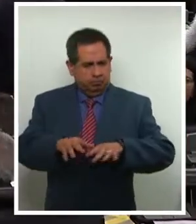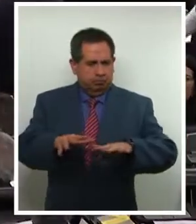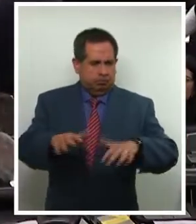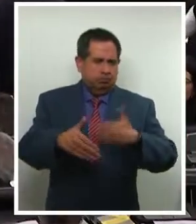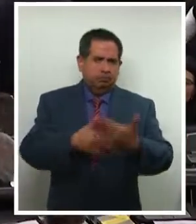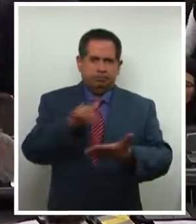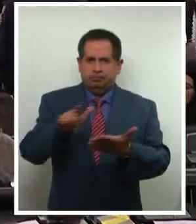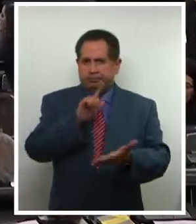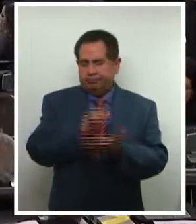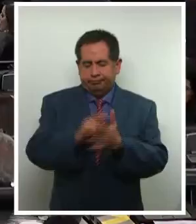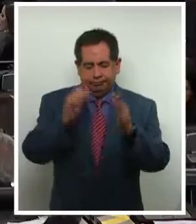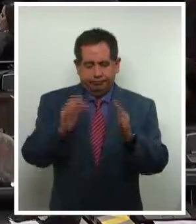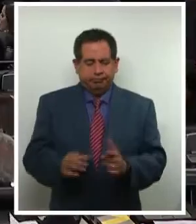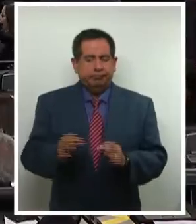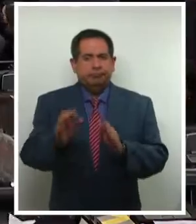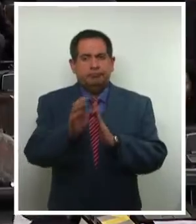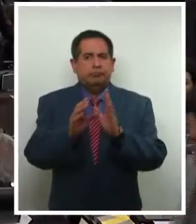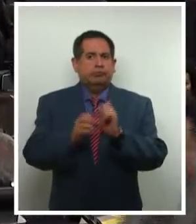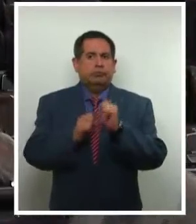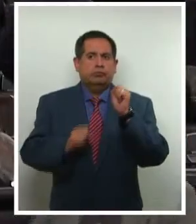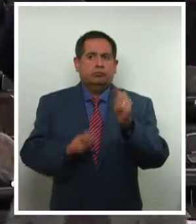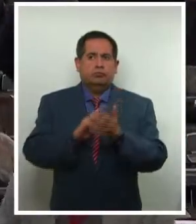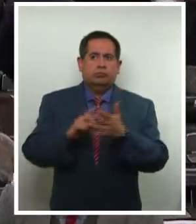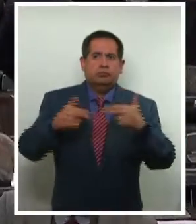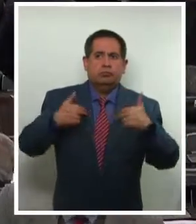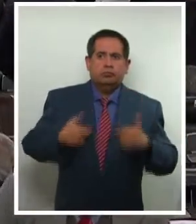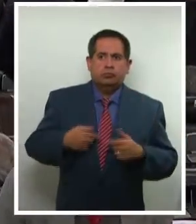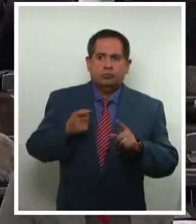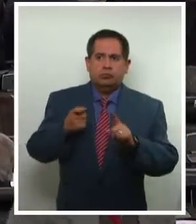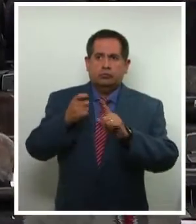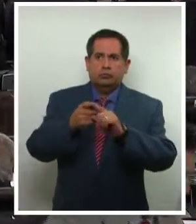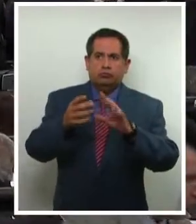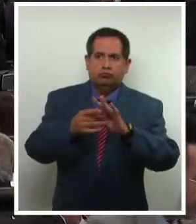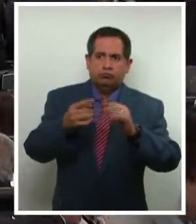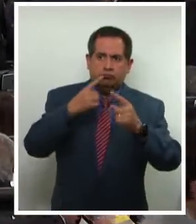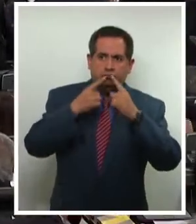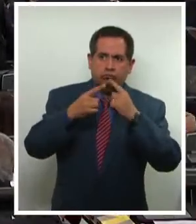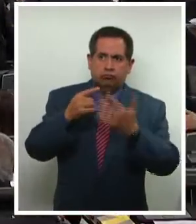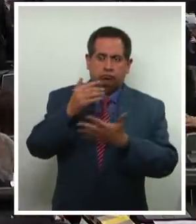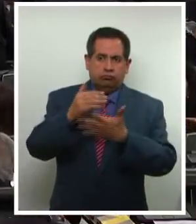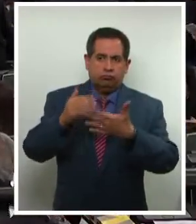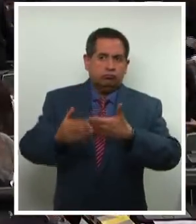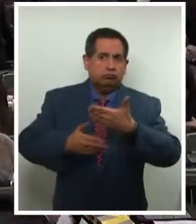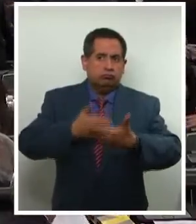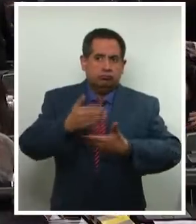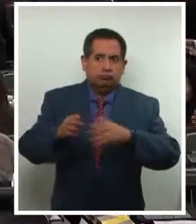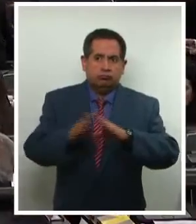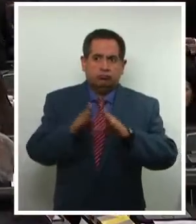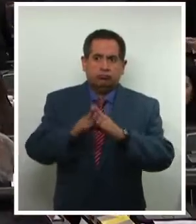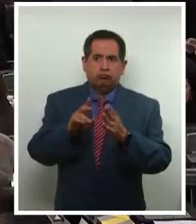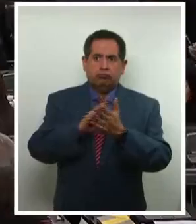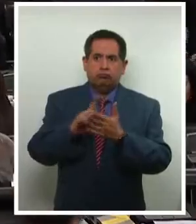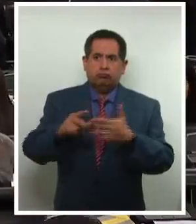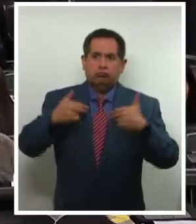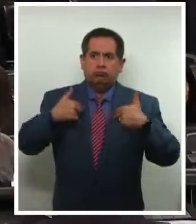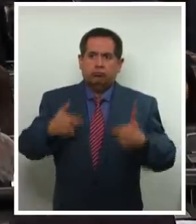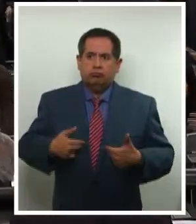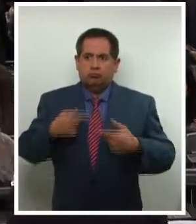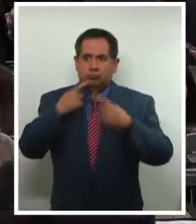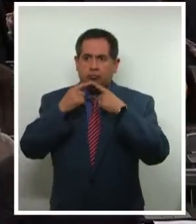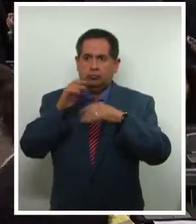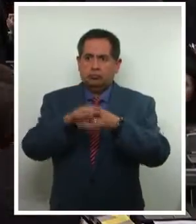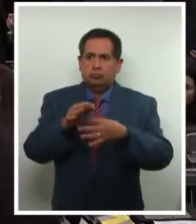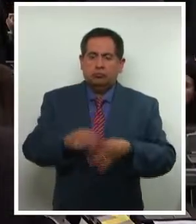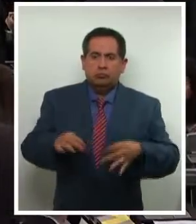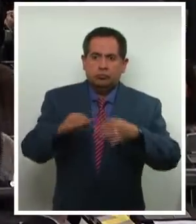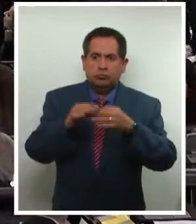Ley Constitucional en materia de derechos humanos y sus garantías desarrollará los derechos humanos,